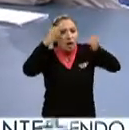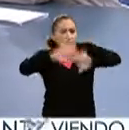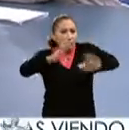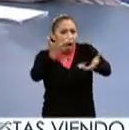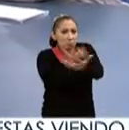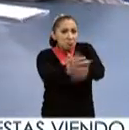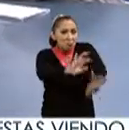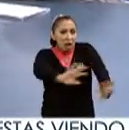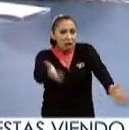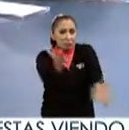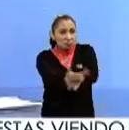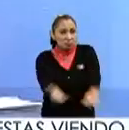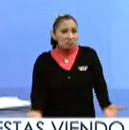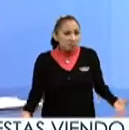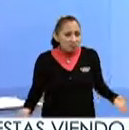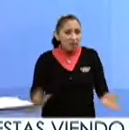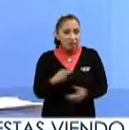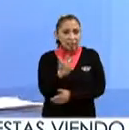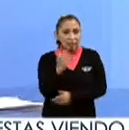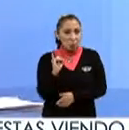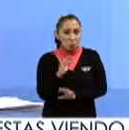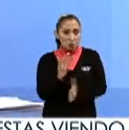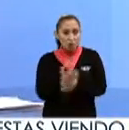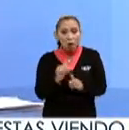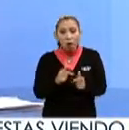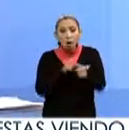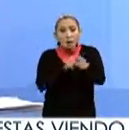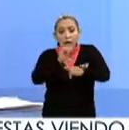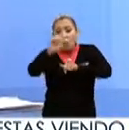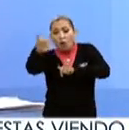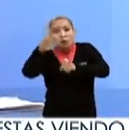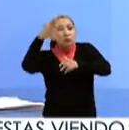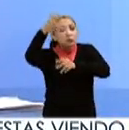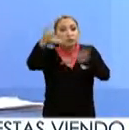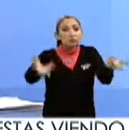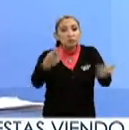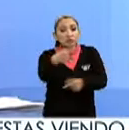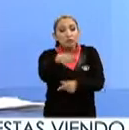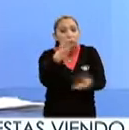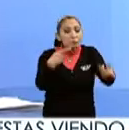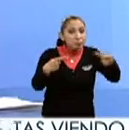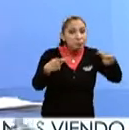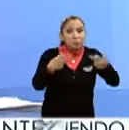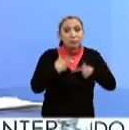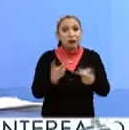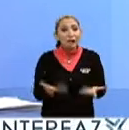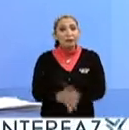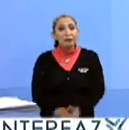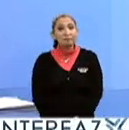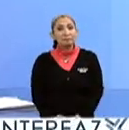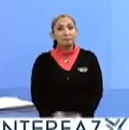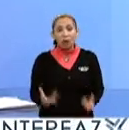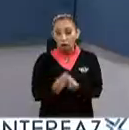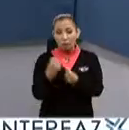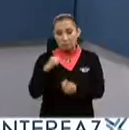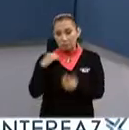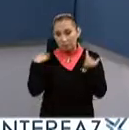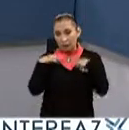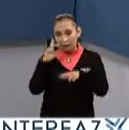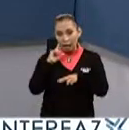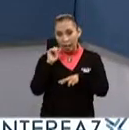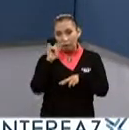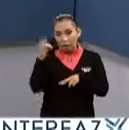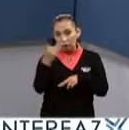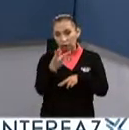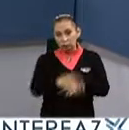ya se quedó ahí el 13 de junio? ¿O cuál es la idea? ¿Cuál es el futuro de ustedes como gente que están organizando, junto con la maestra Laura y